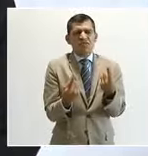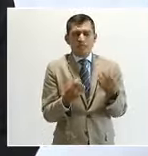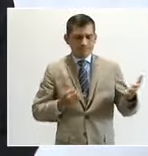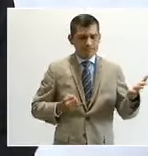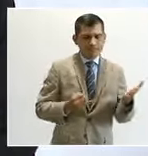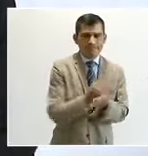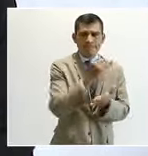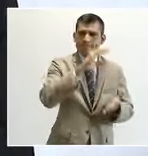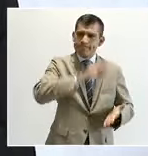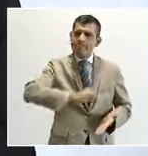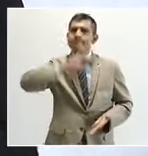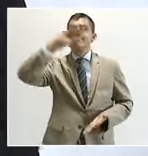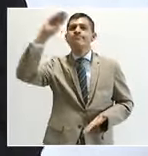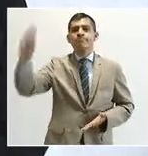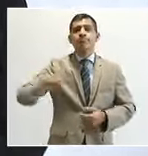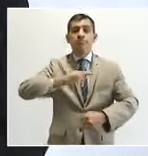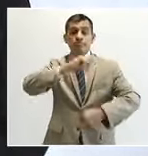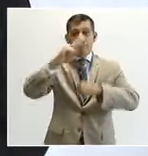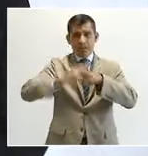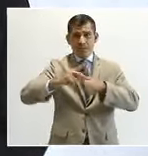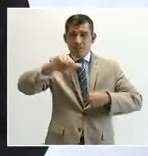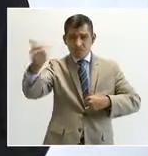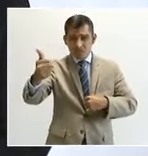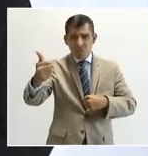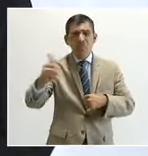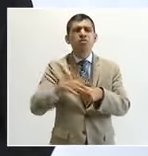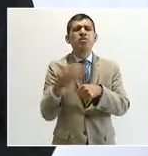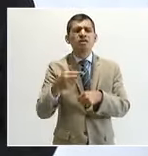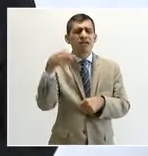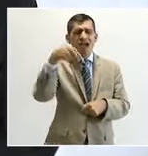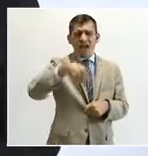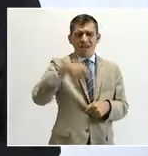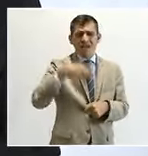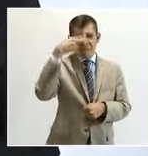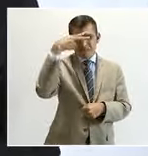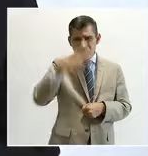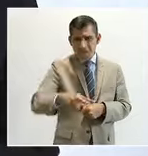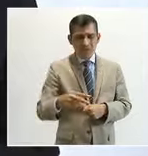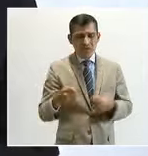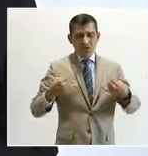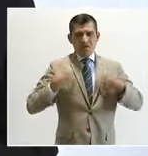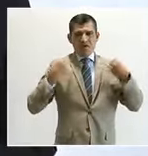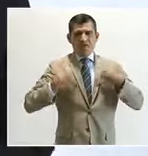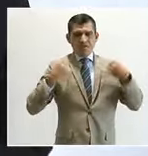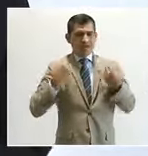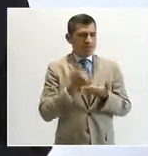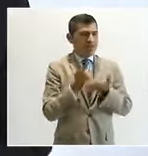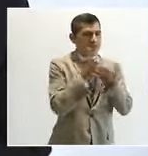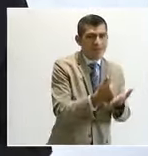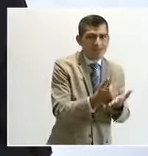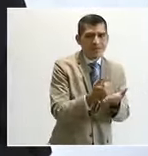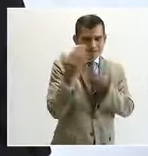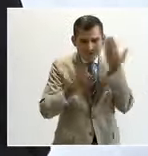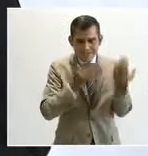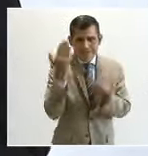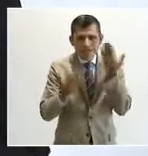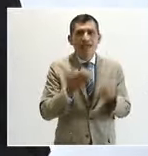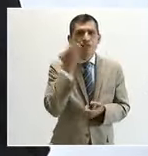imagínense no había oportunidades para los jóvenes ni estudio